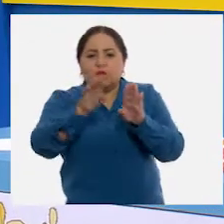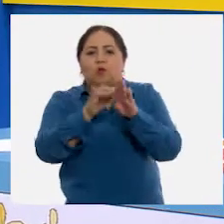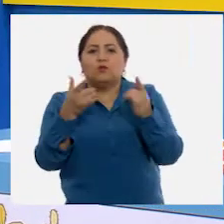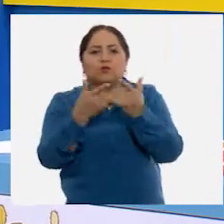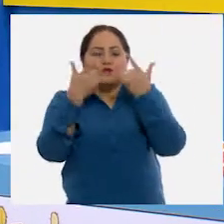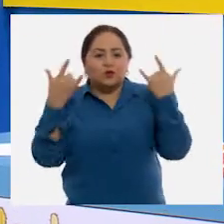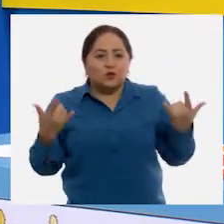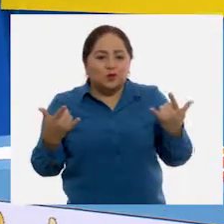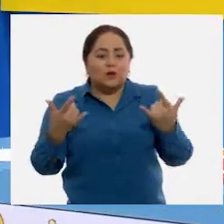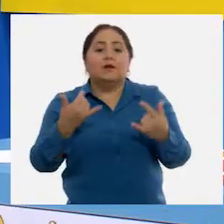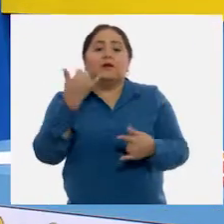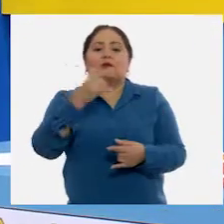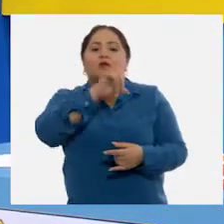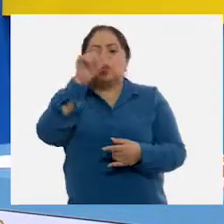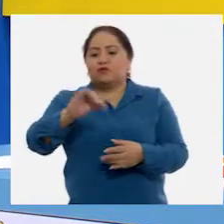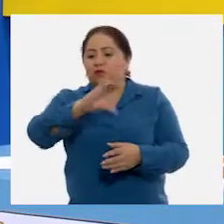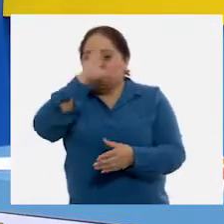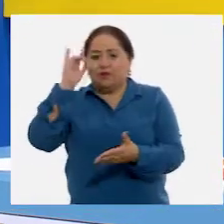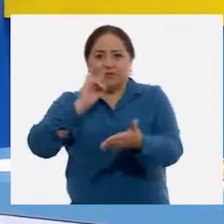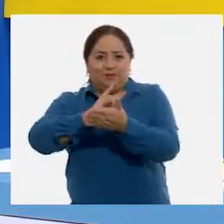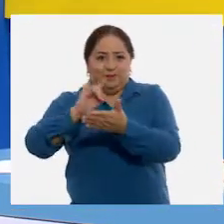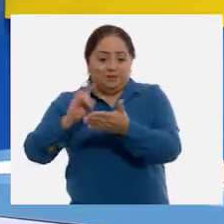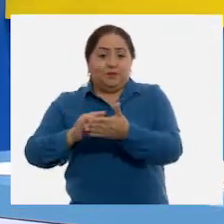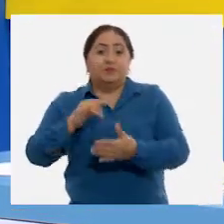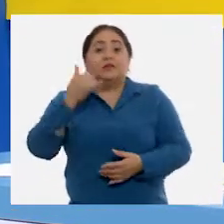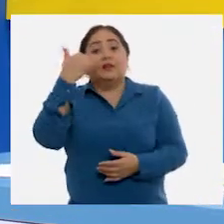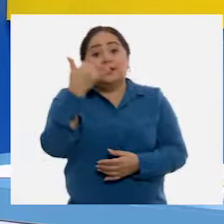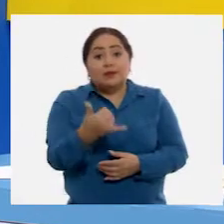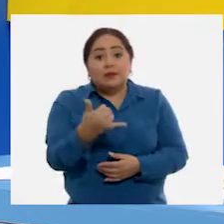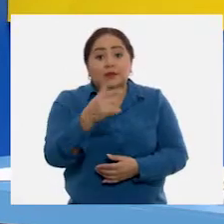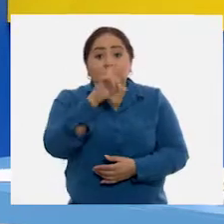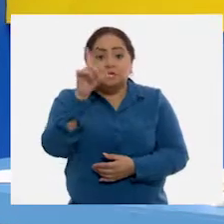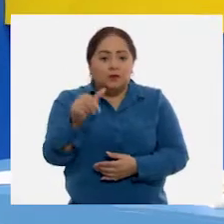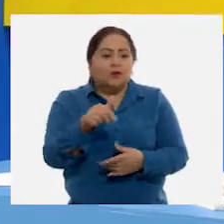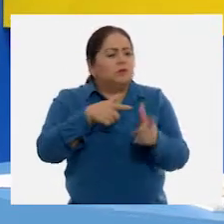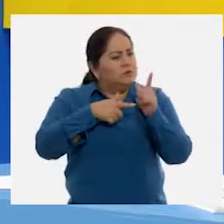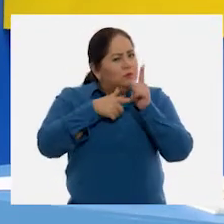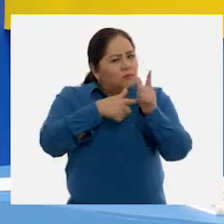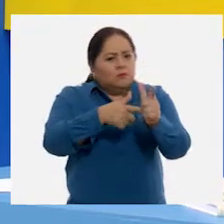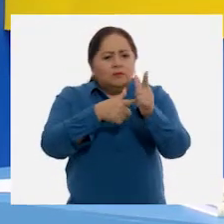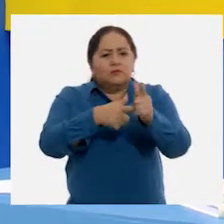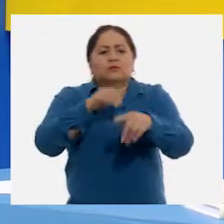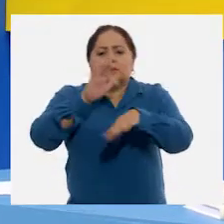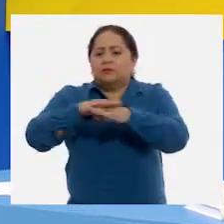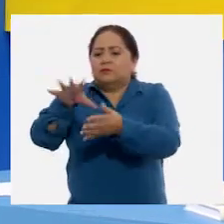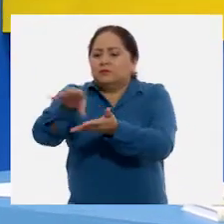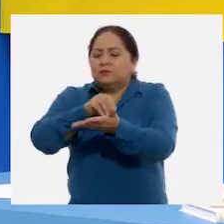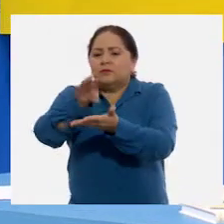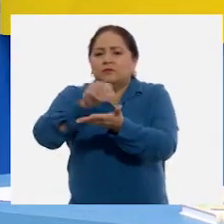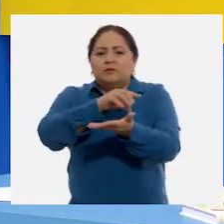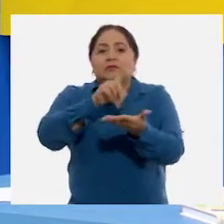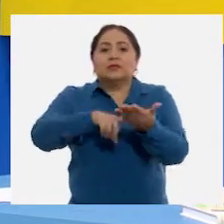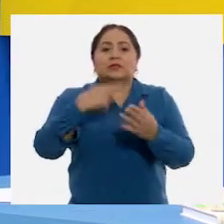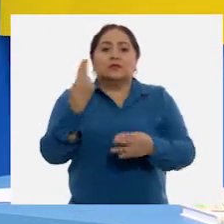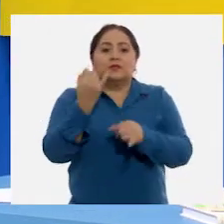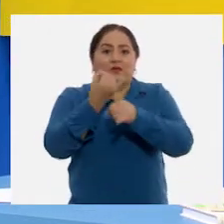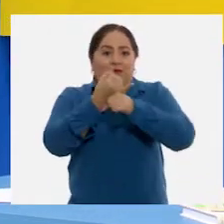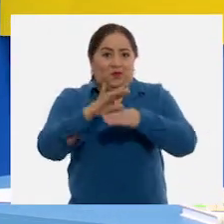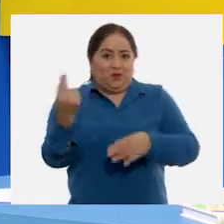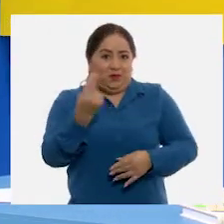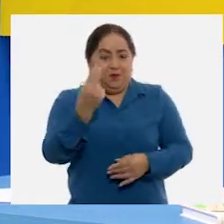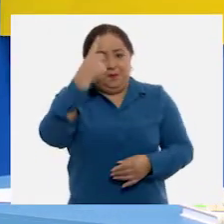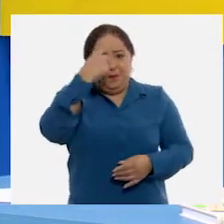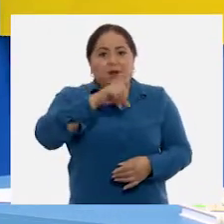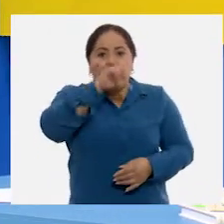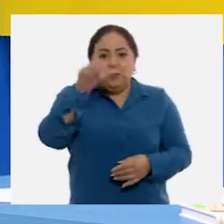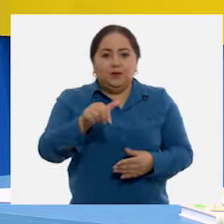histórico como para ilustrarlo. Y de las fuentes consultadas seguiremos tomando nota de la información que requeriremos para